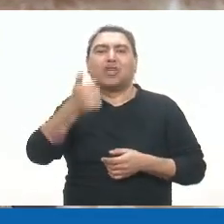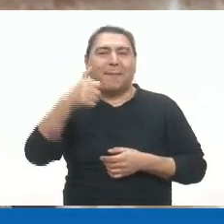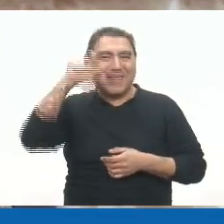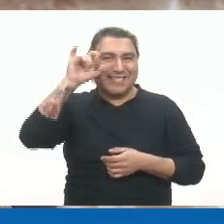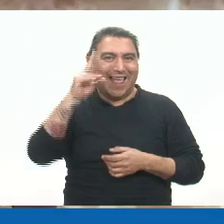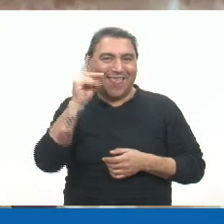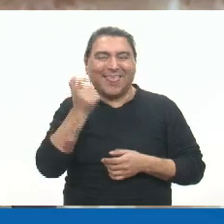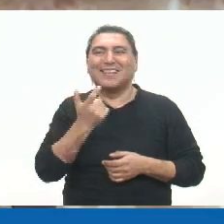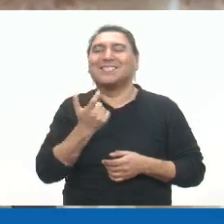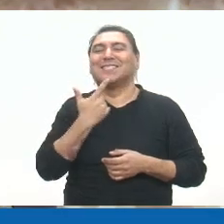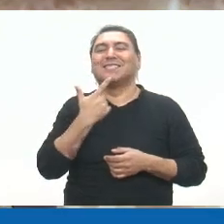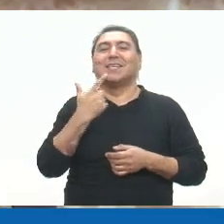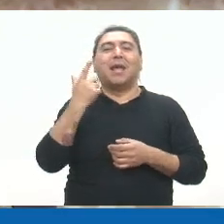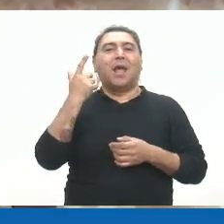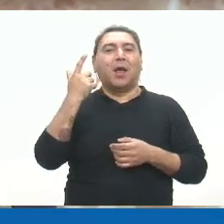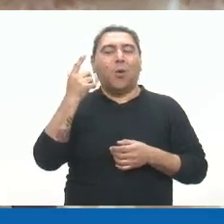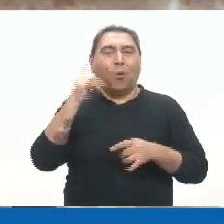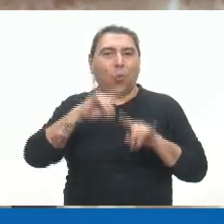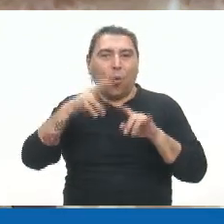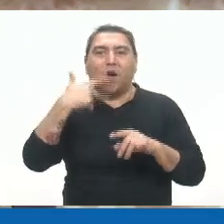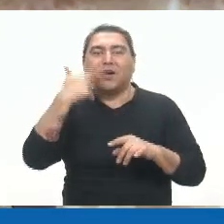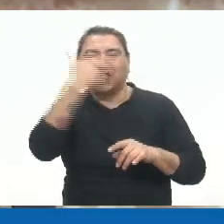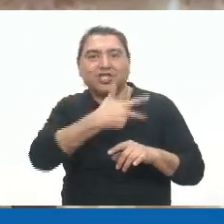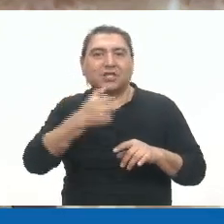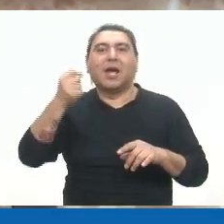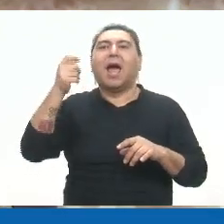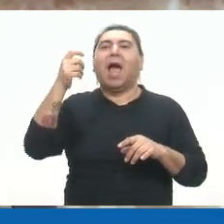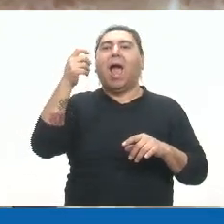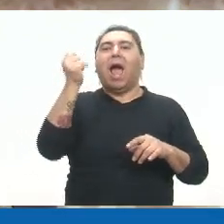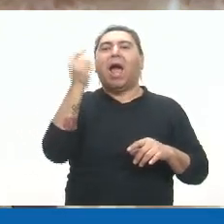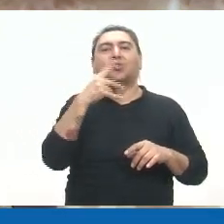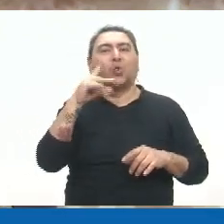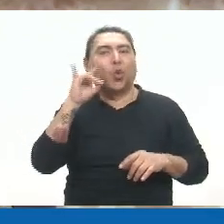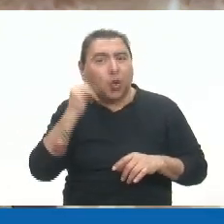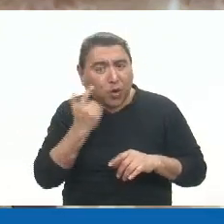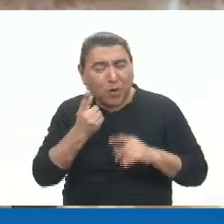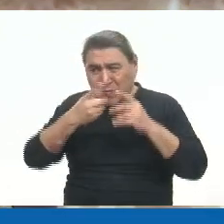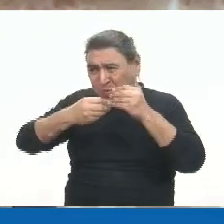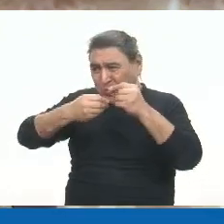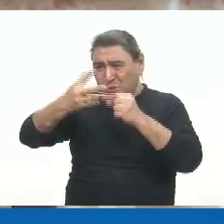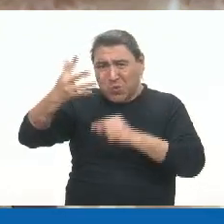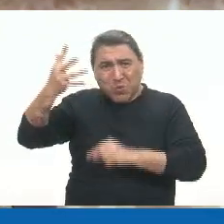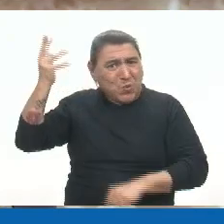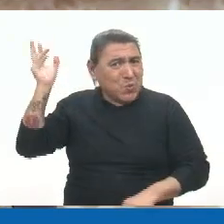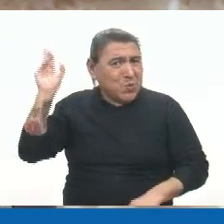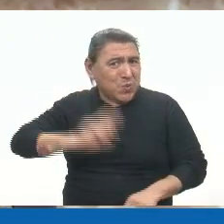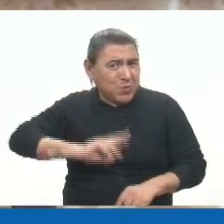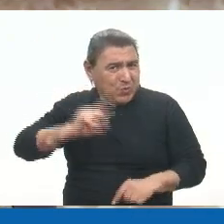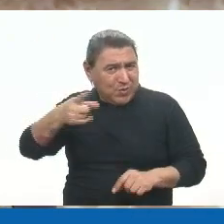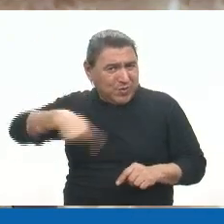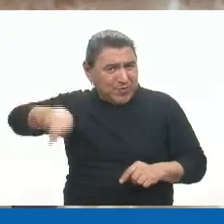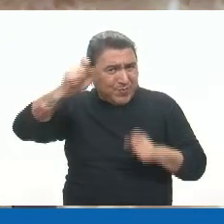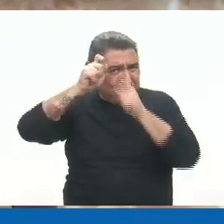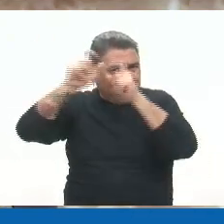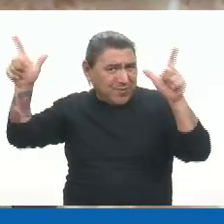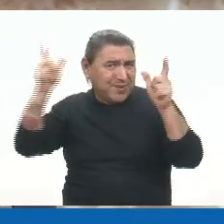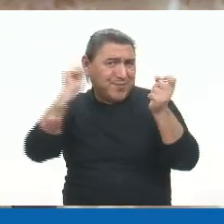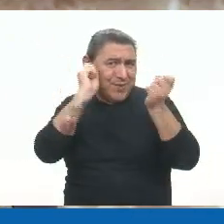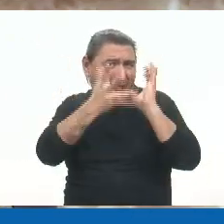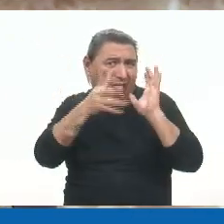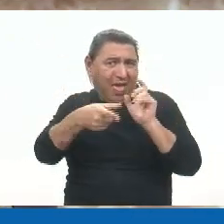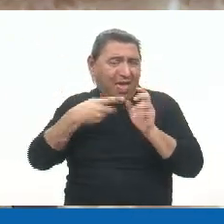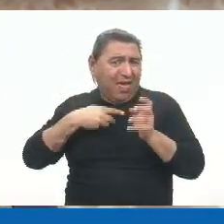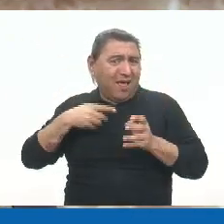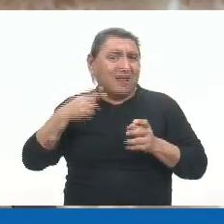María Elena walsh Juana surduy entre tantas otras imagínense que Javier Miley hace todo